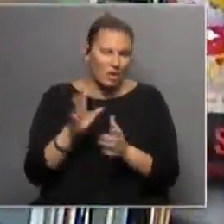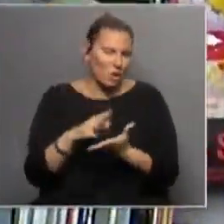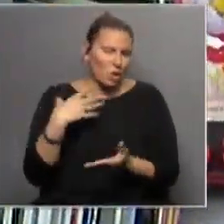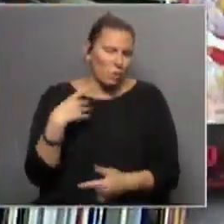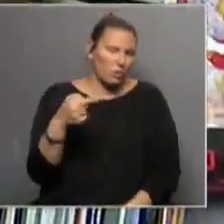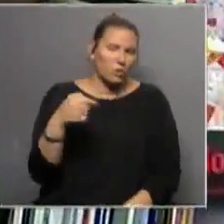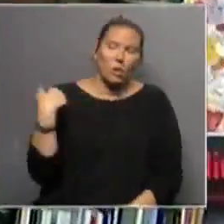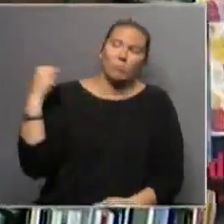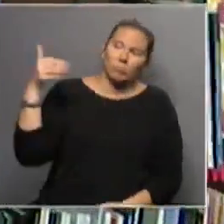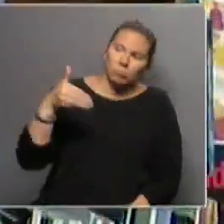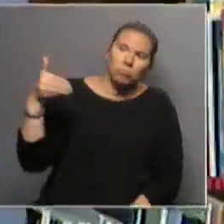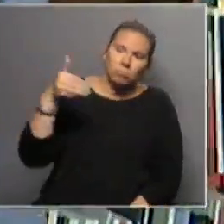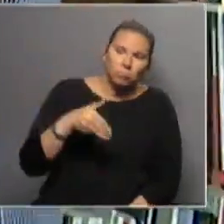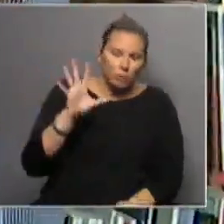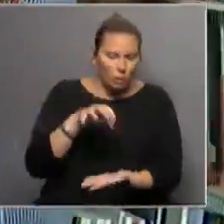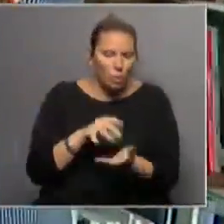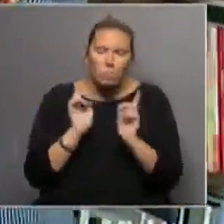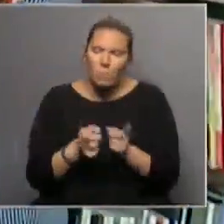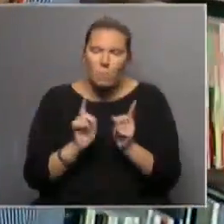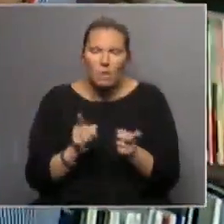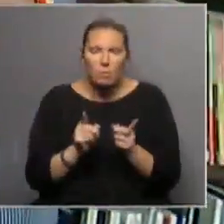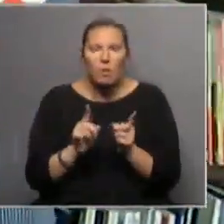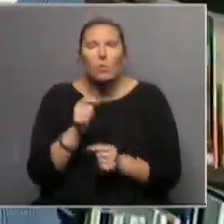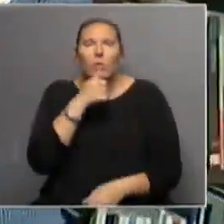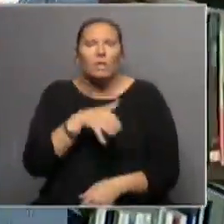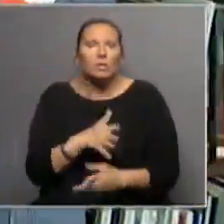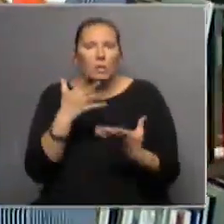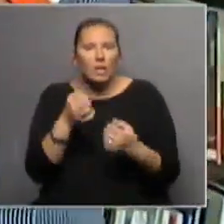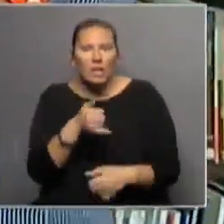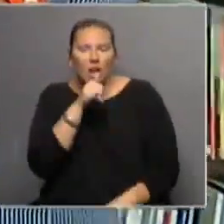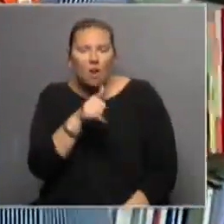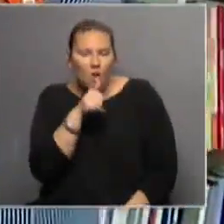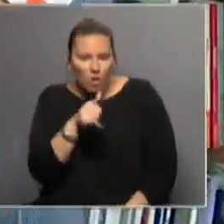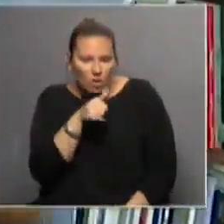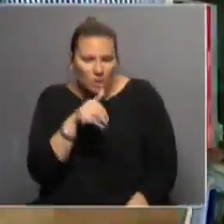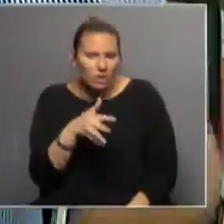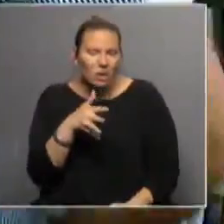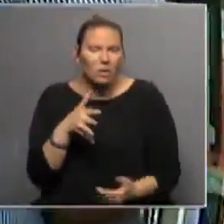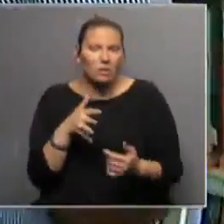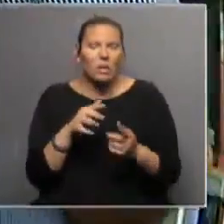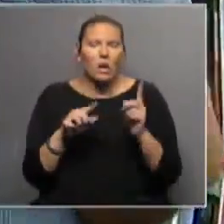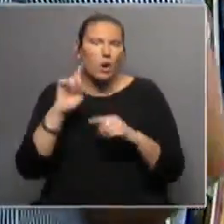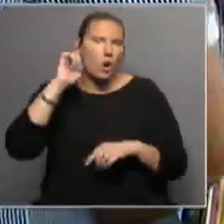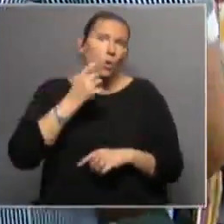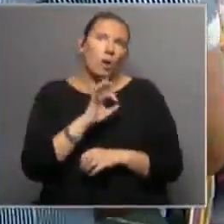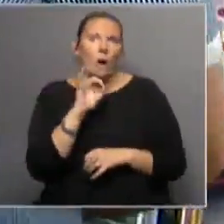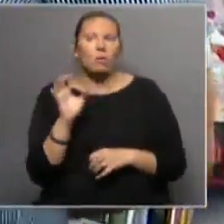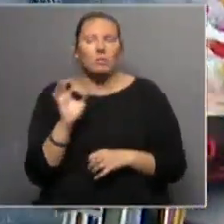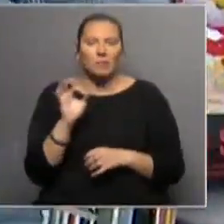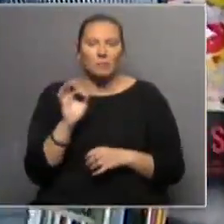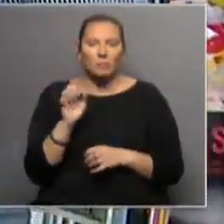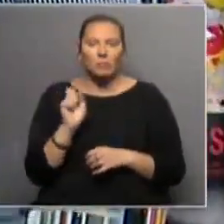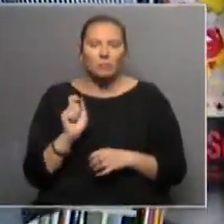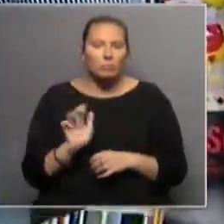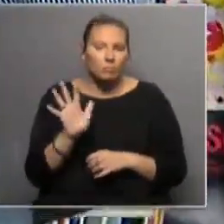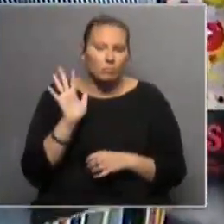viniendo a esta librería en particular? ¿Tenés alguna historia para contar que capaz un poco loca o bueno, alguna